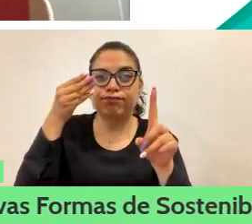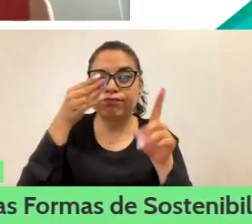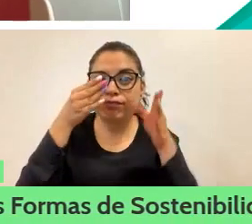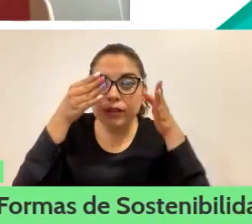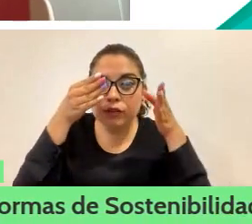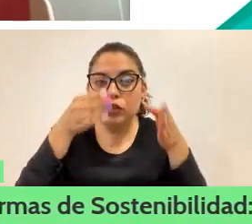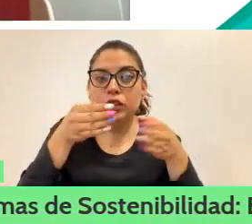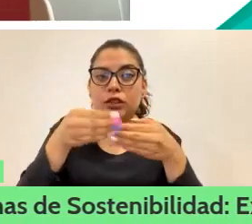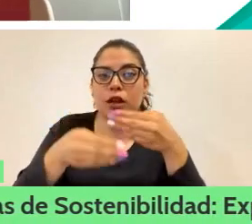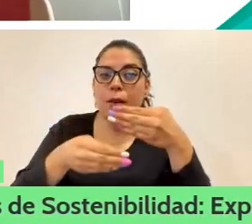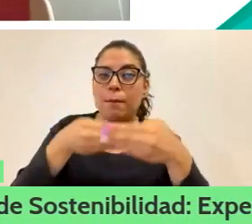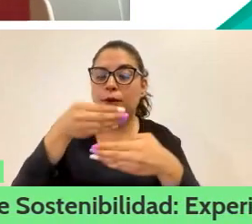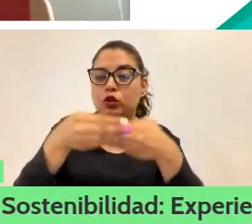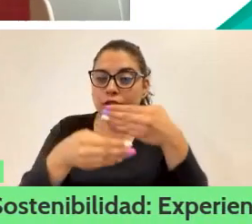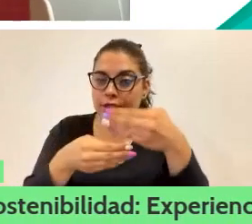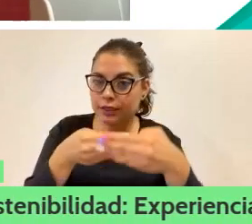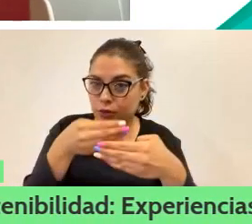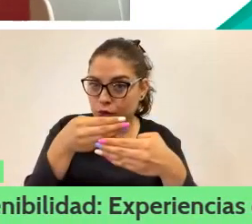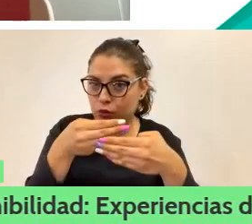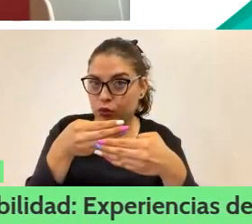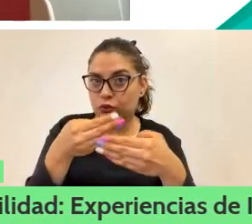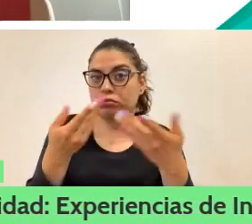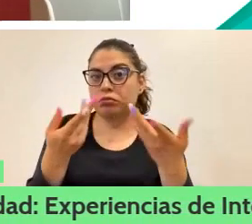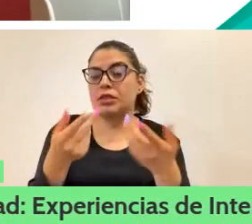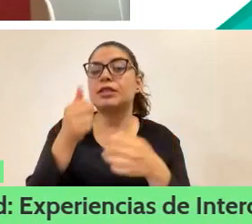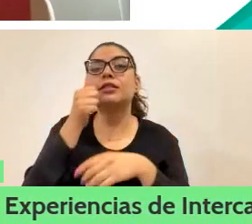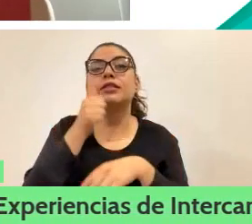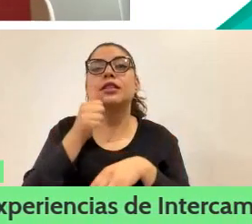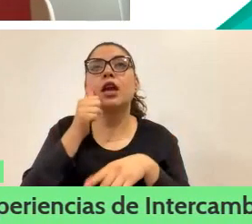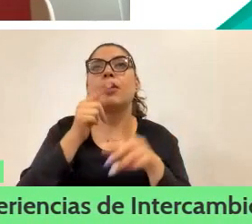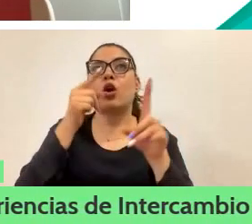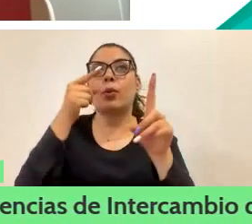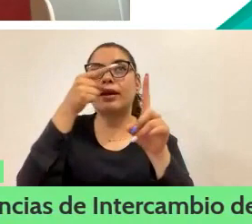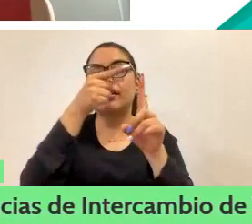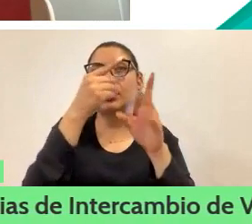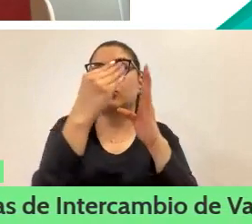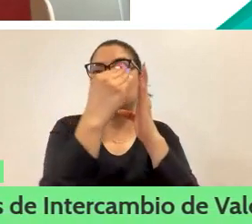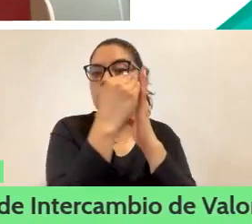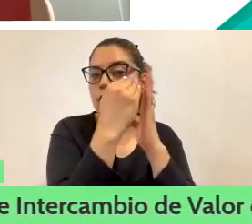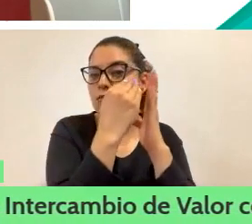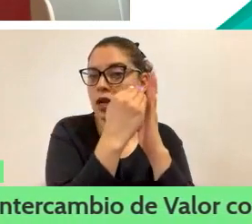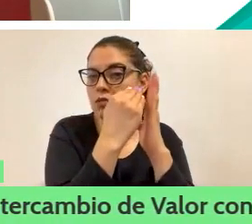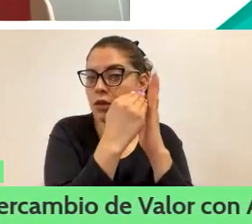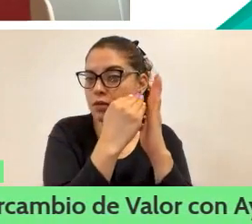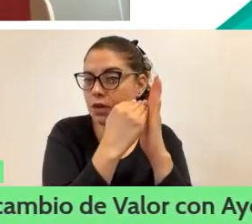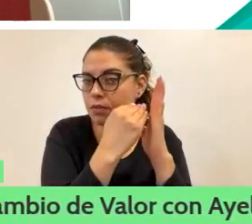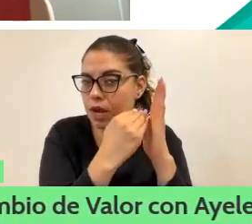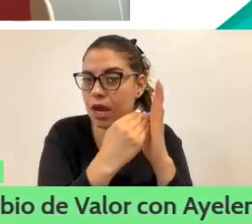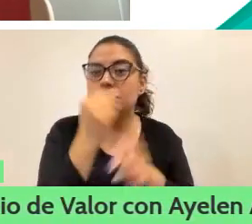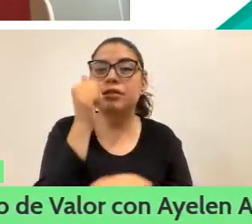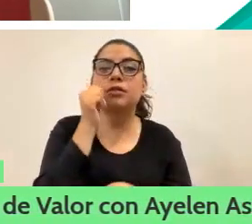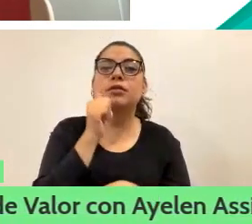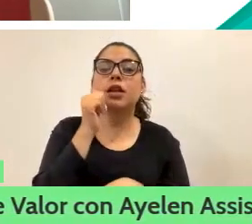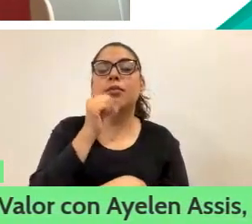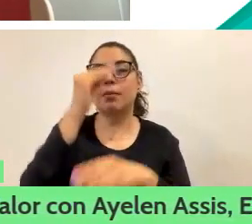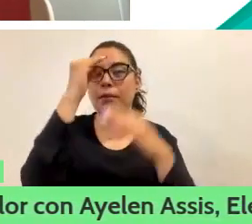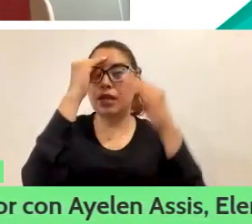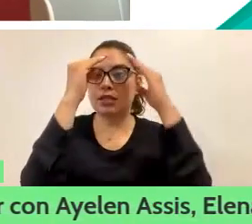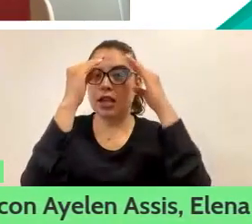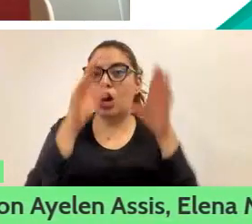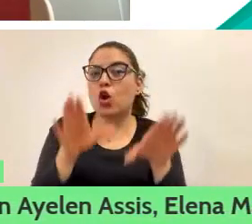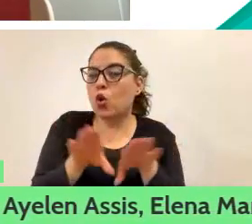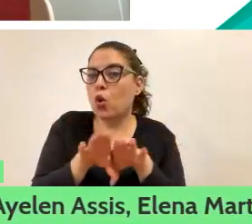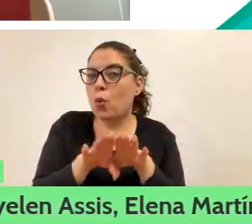en los procedimientos. Nos vamos poniendo objetivos, nos vamos poniendo desafíos y vamos trazando líneas de acción. Bueno, para lograr